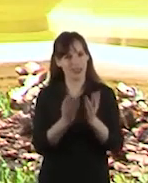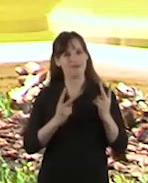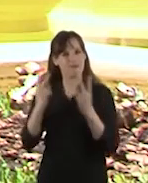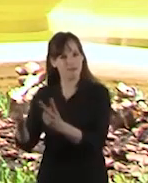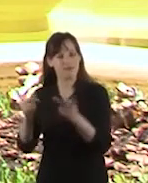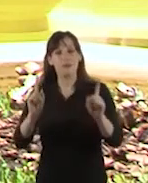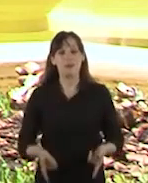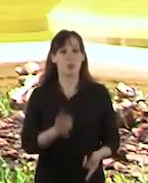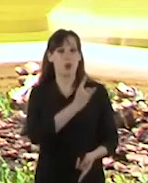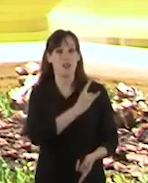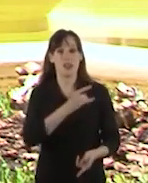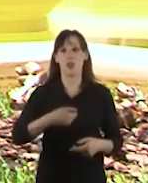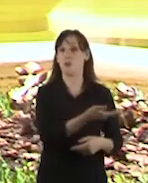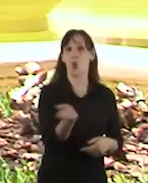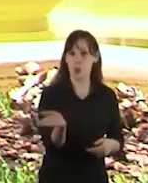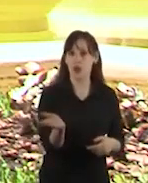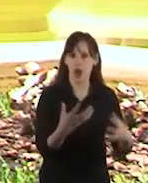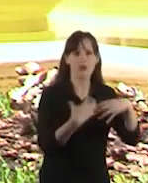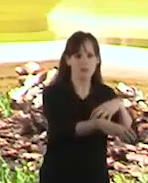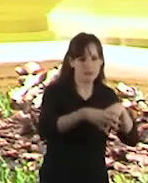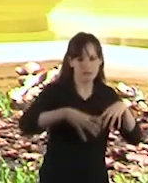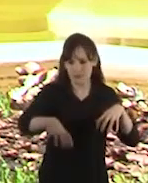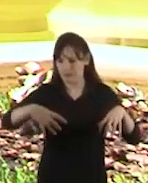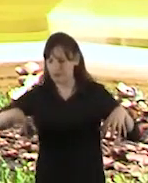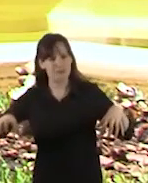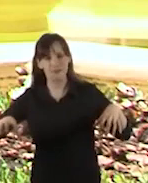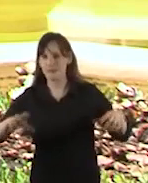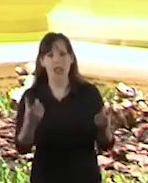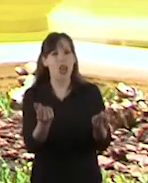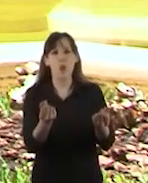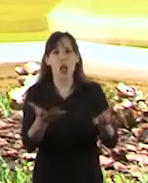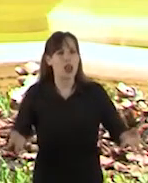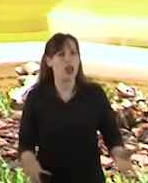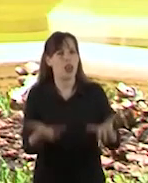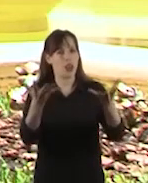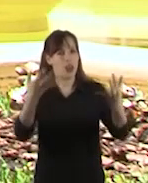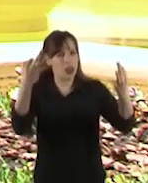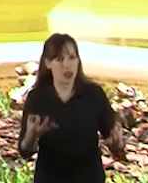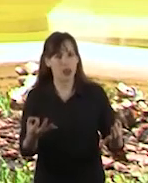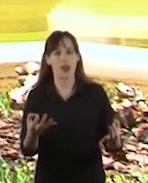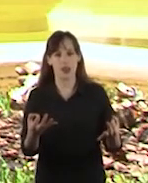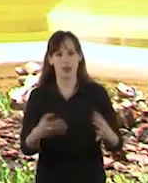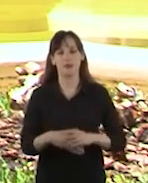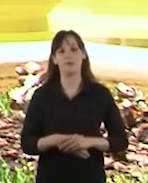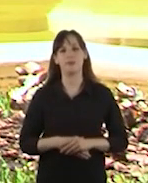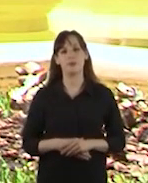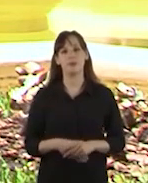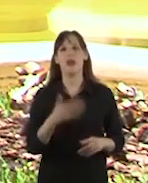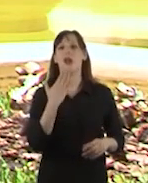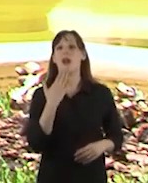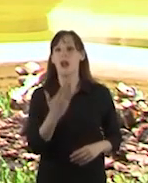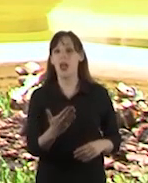universidades públicas y a lo más alto de la vida científica del mundo. Gracias al Fondo de Garantía